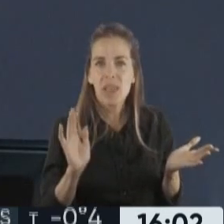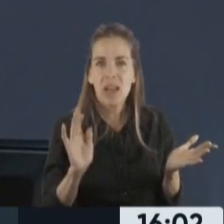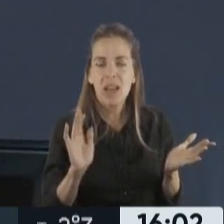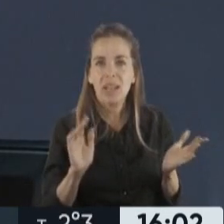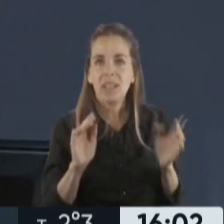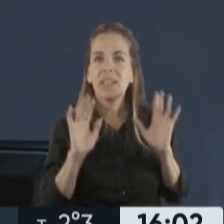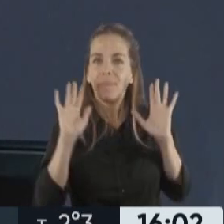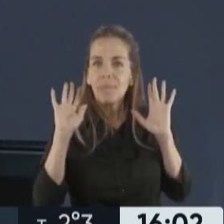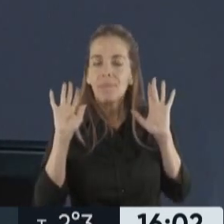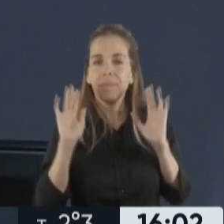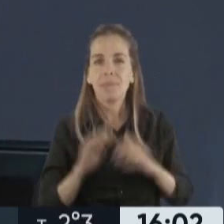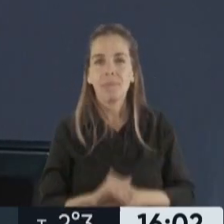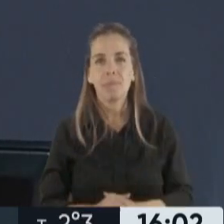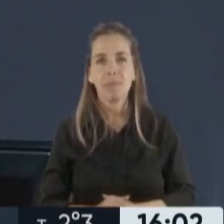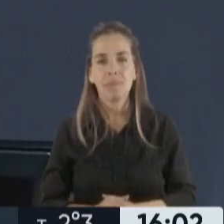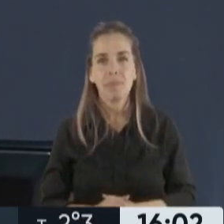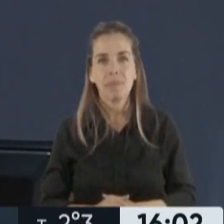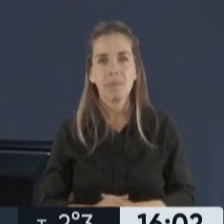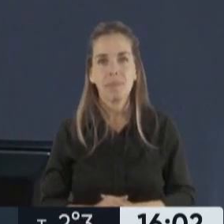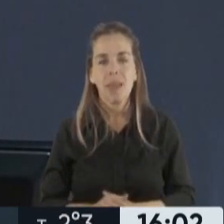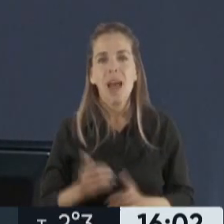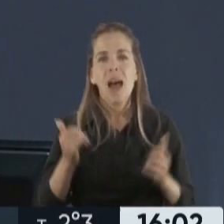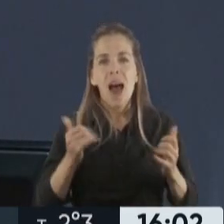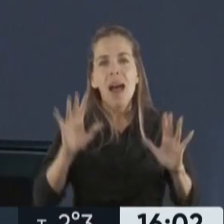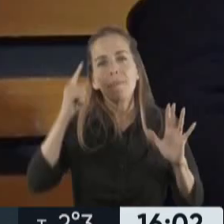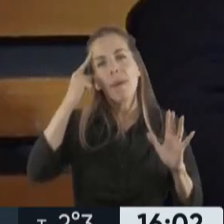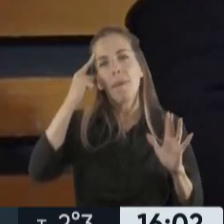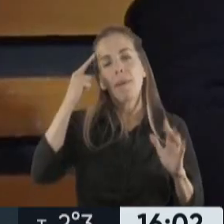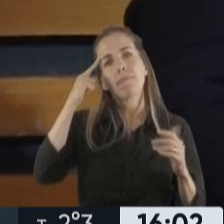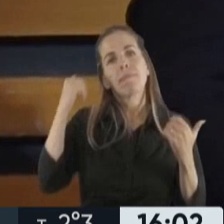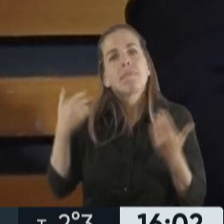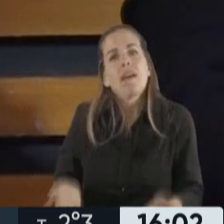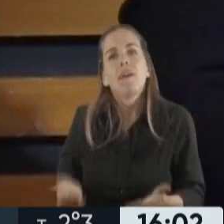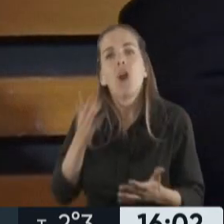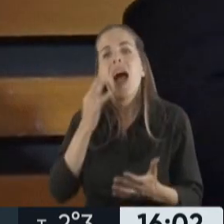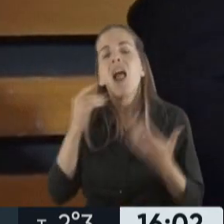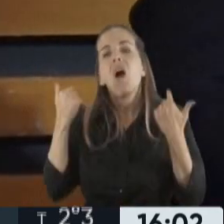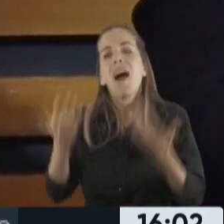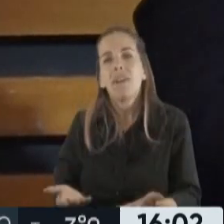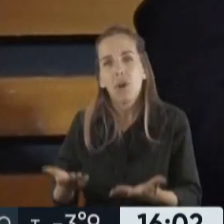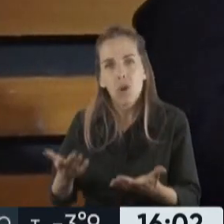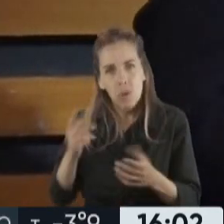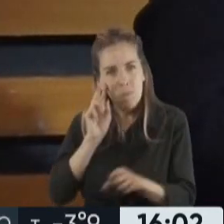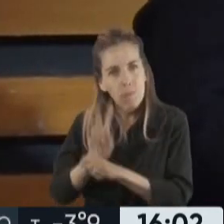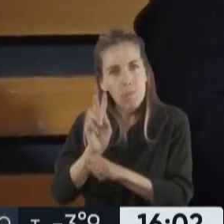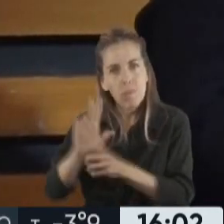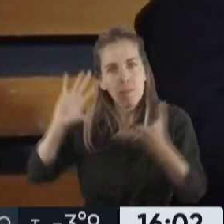Y hay una mirada que se vuelca hacia lo ecológico que es muy